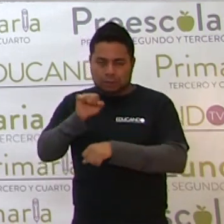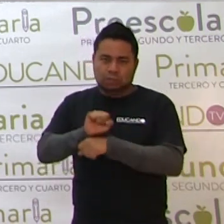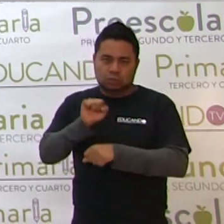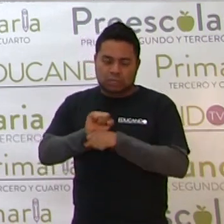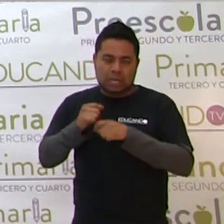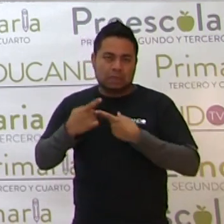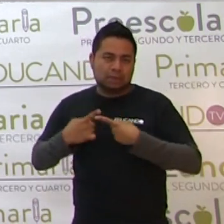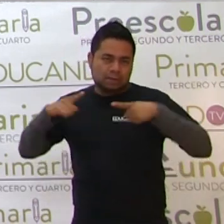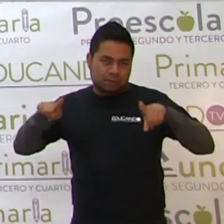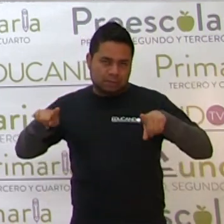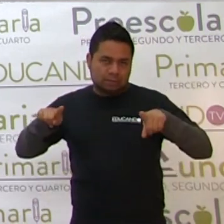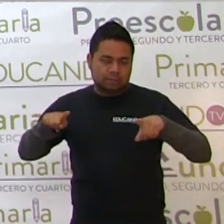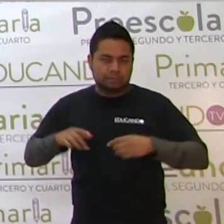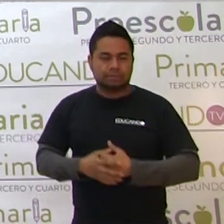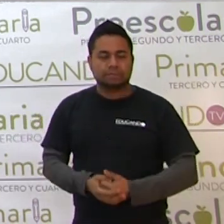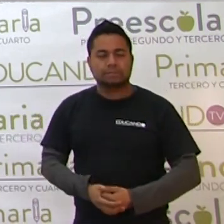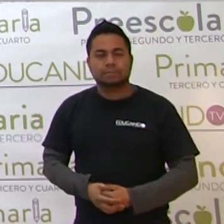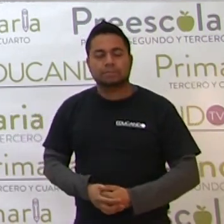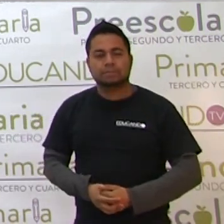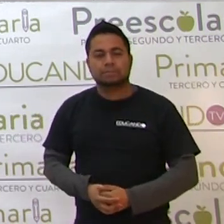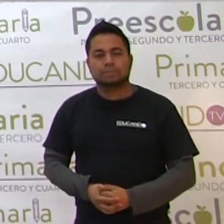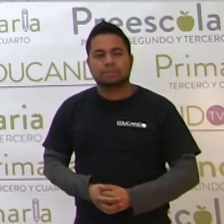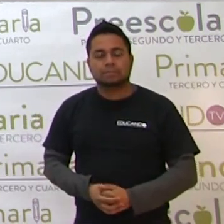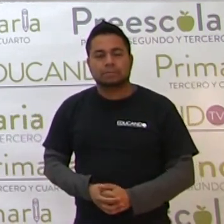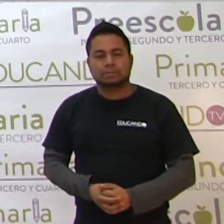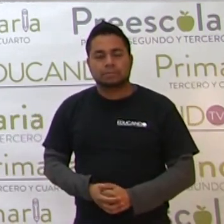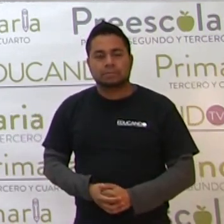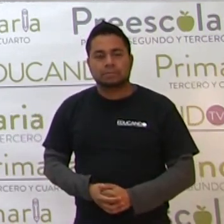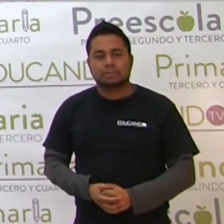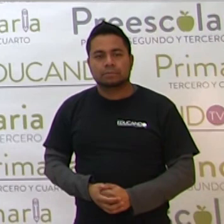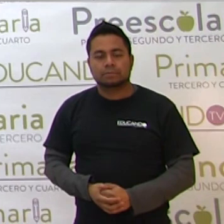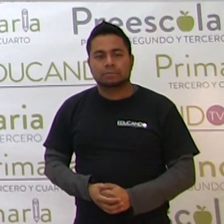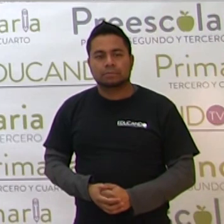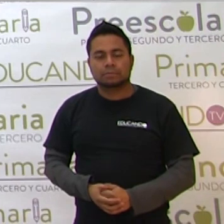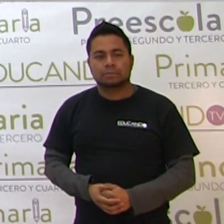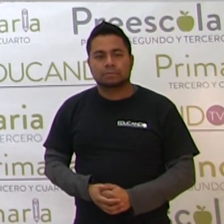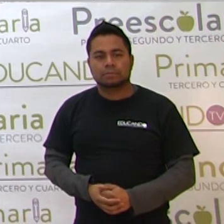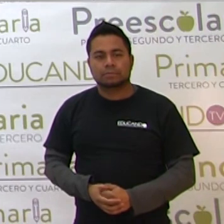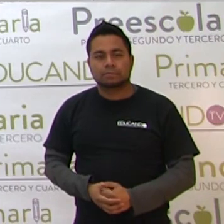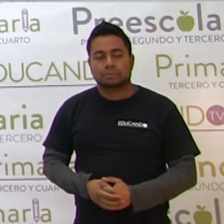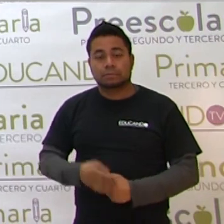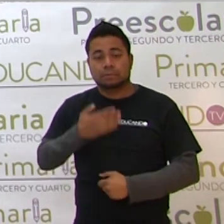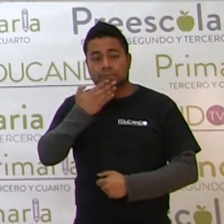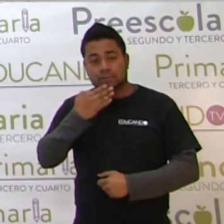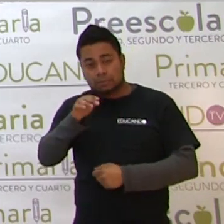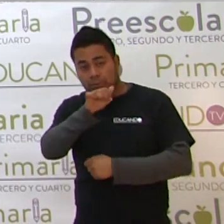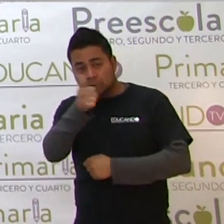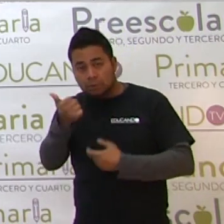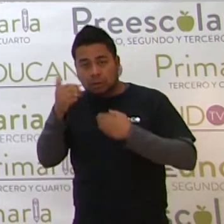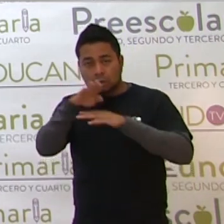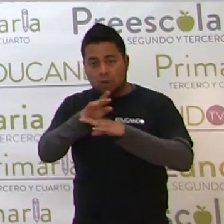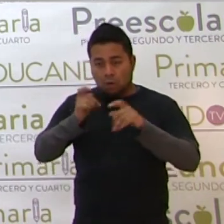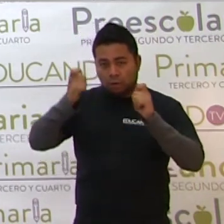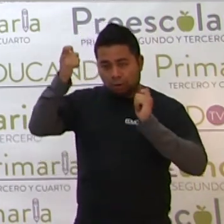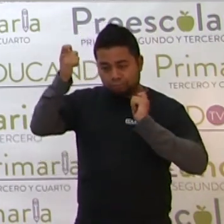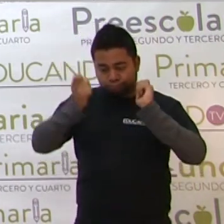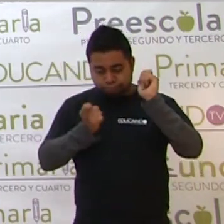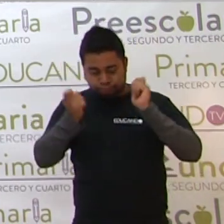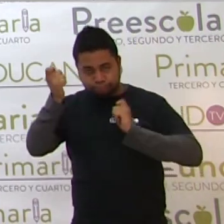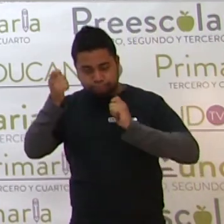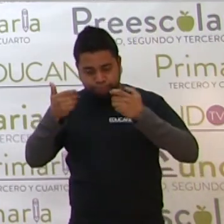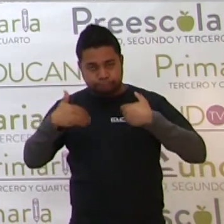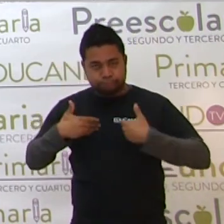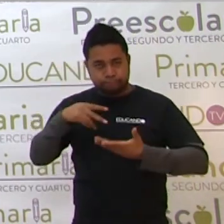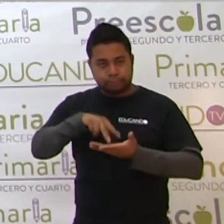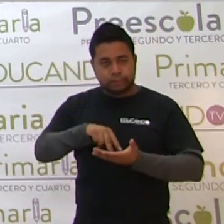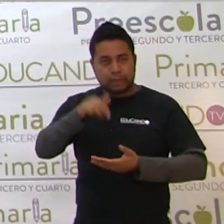¿sí? Bien, vamos a ver. Otra de las cosas que es necesario que veas sobre tu expresión corporal es que siempre le estés